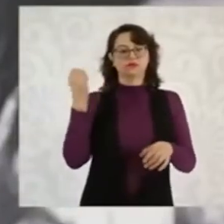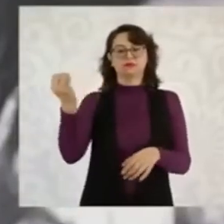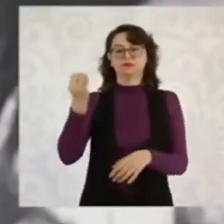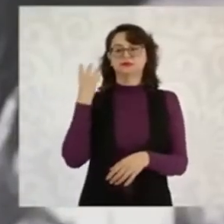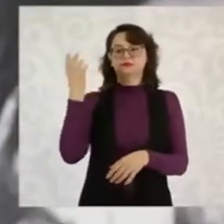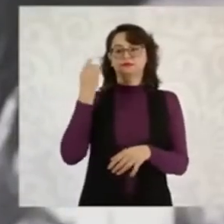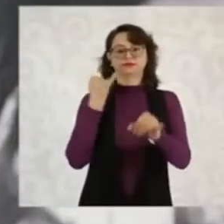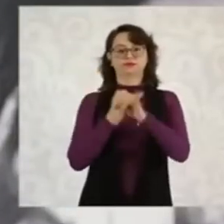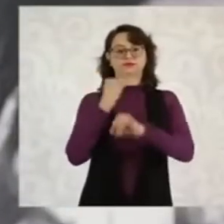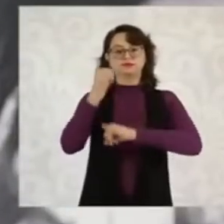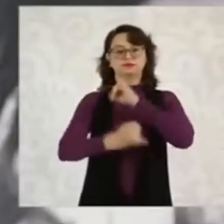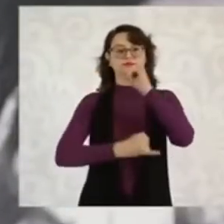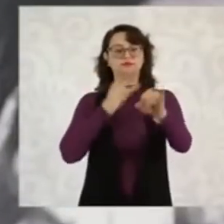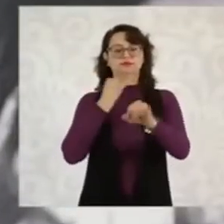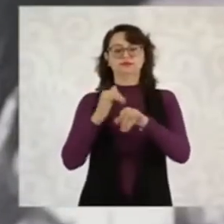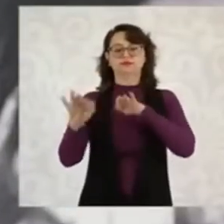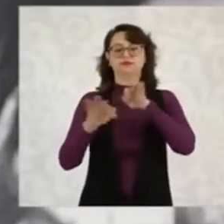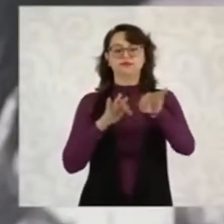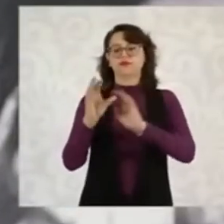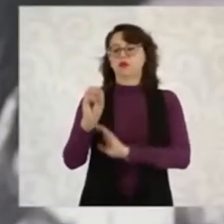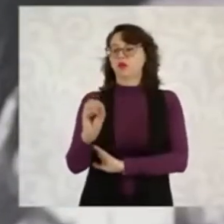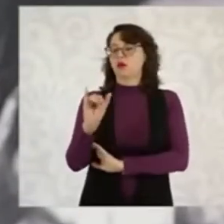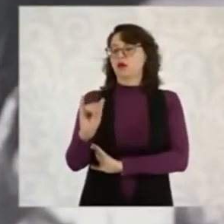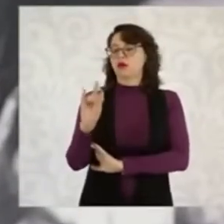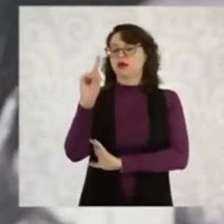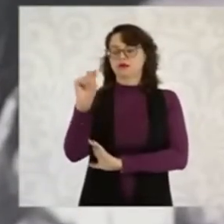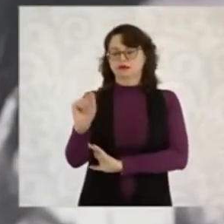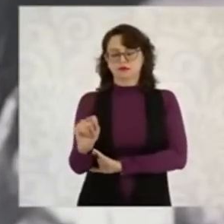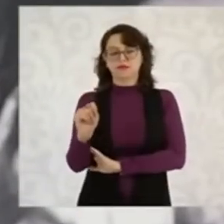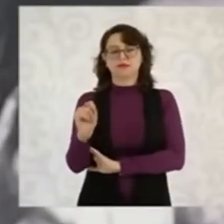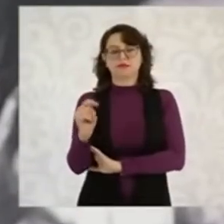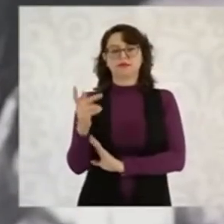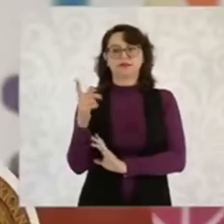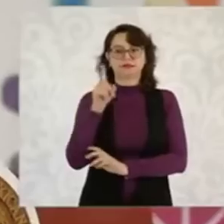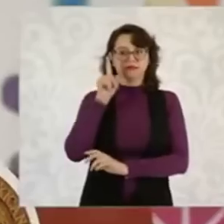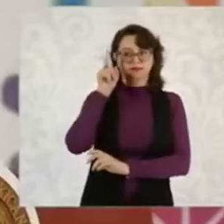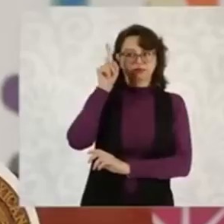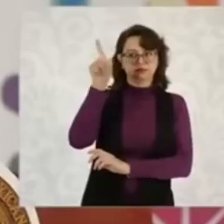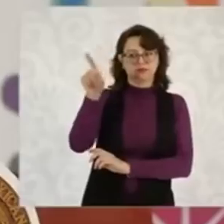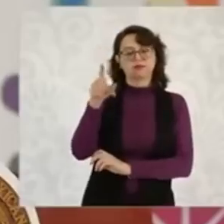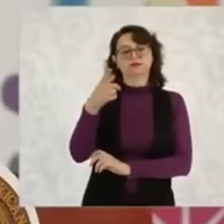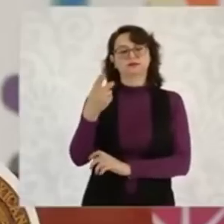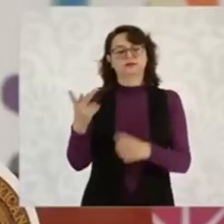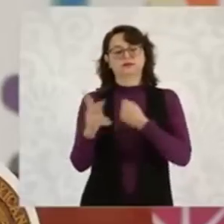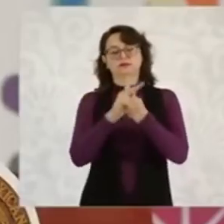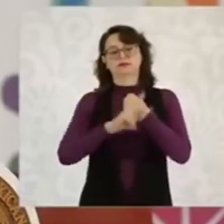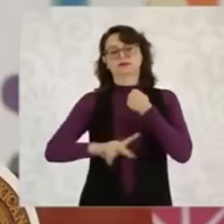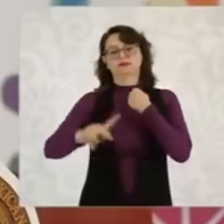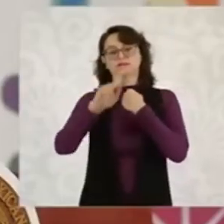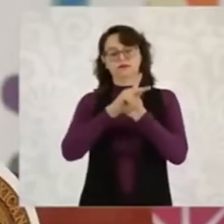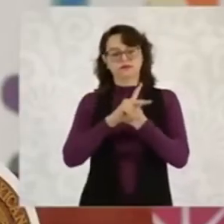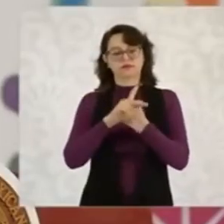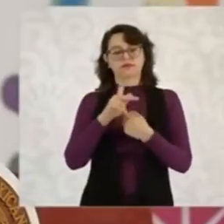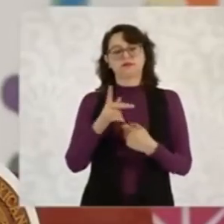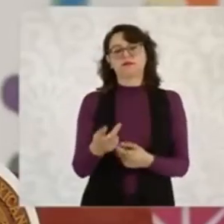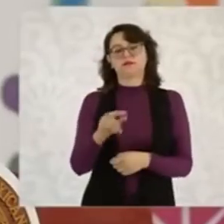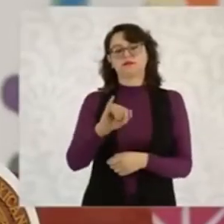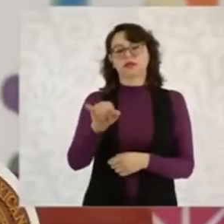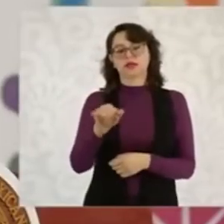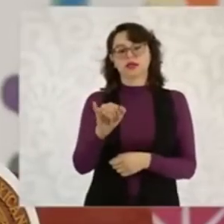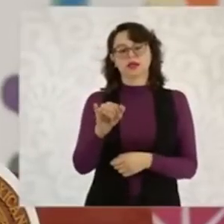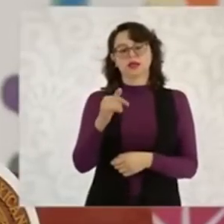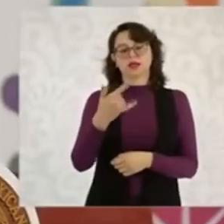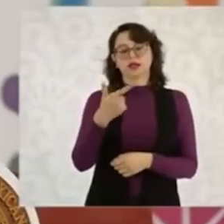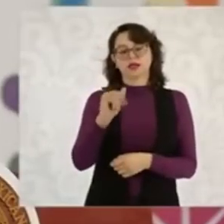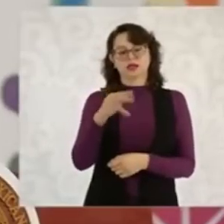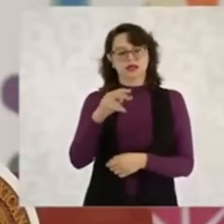Trabajo de la OIT, de la Organización Internacional de Trabajo, esto en Ginebra, nuestro país fue reconocido por presentar un